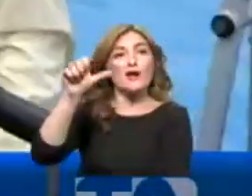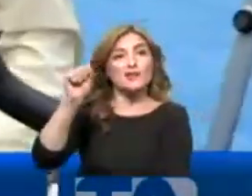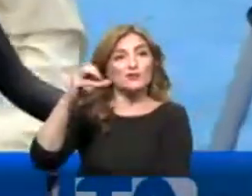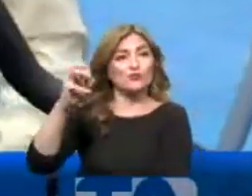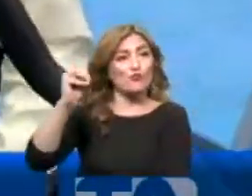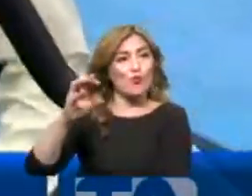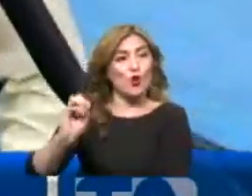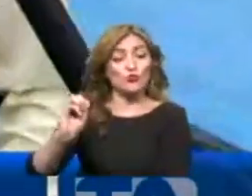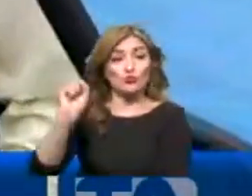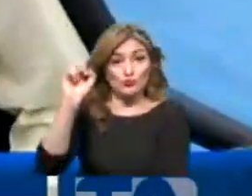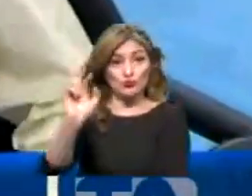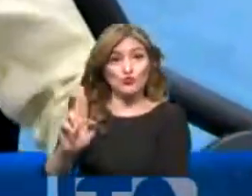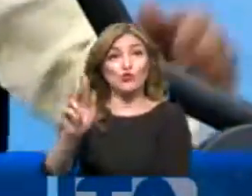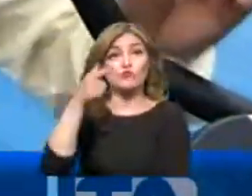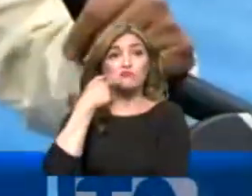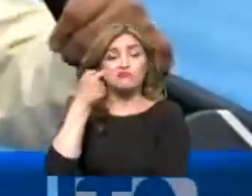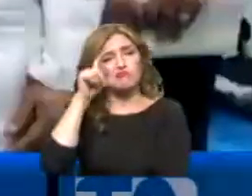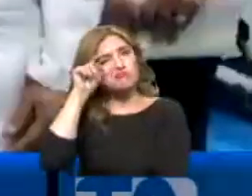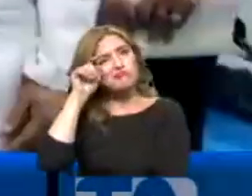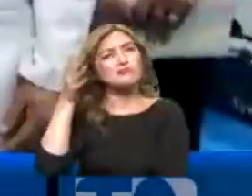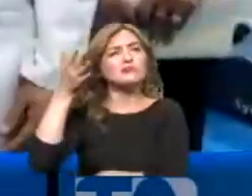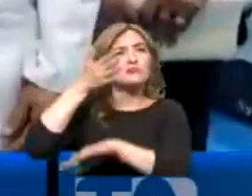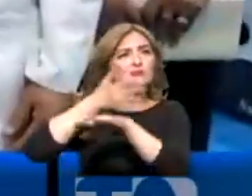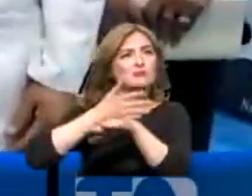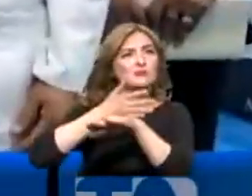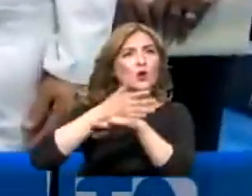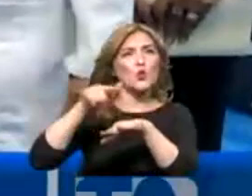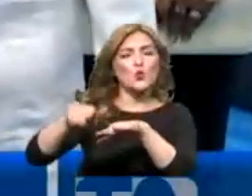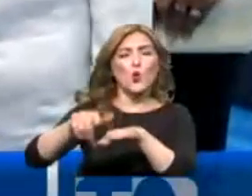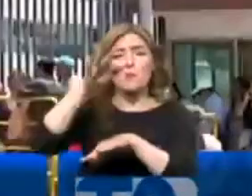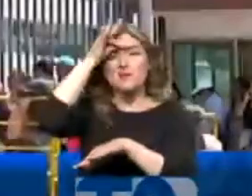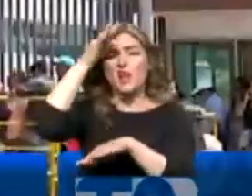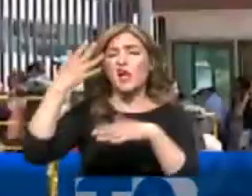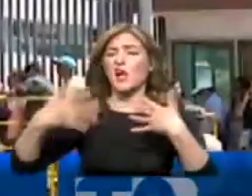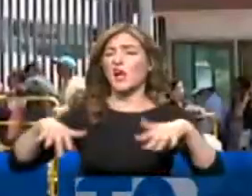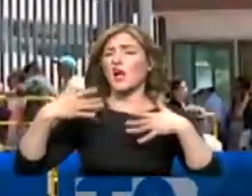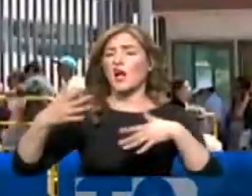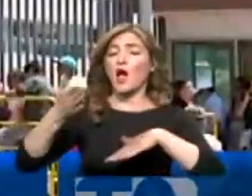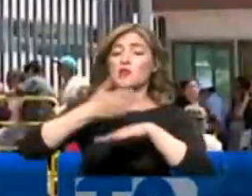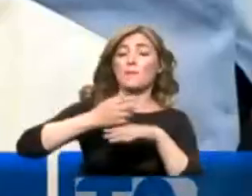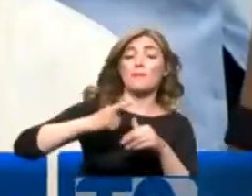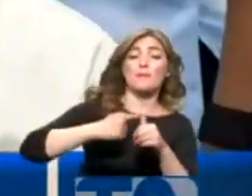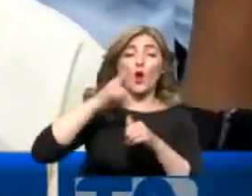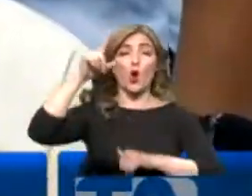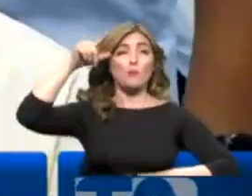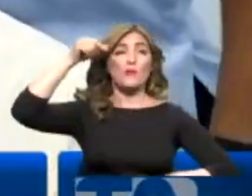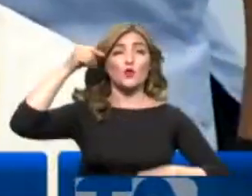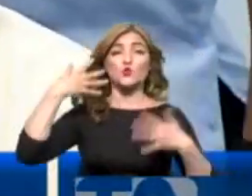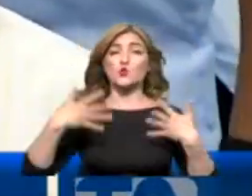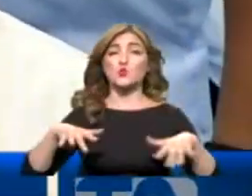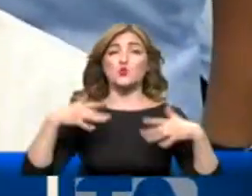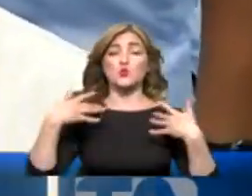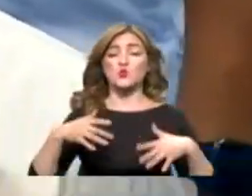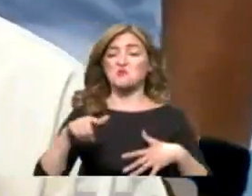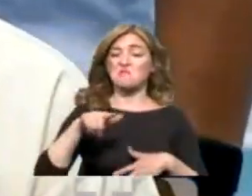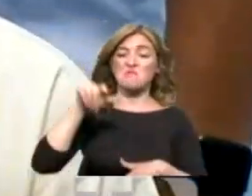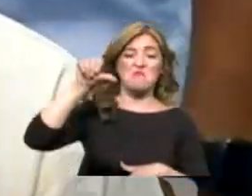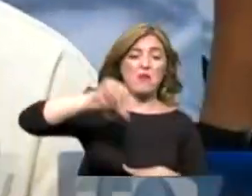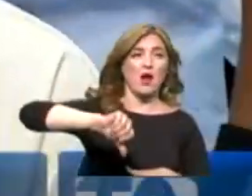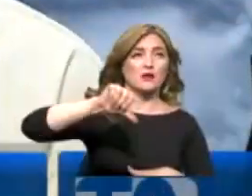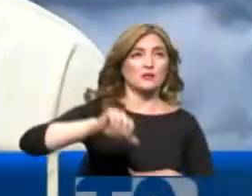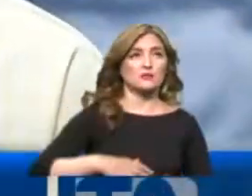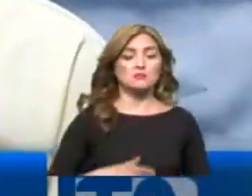el recorrido, recordó cómo recibió esta casa de salud cuando asumió el gobierno. He visto con satisfacción que del